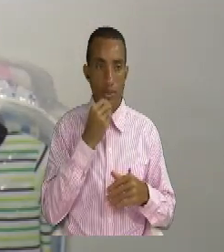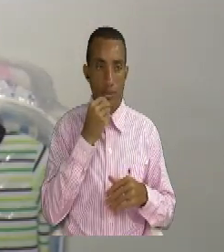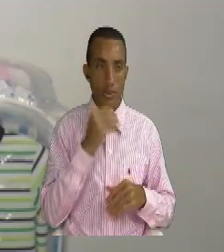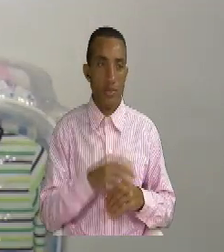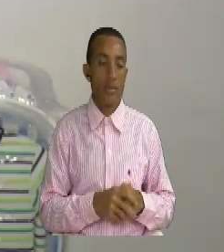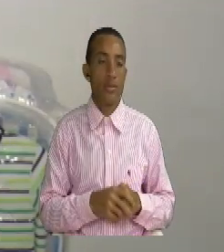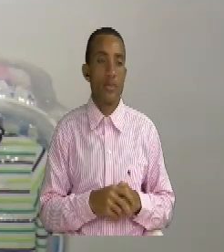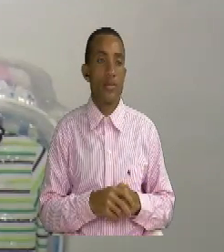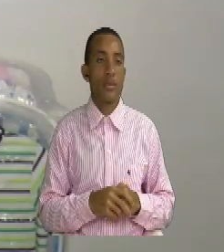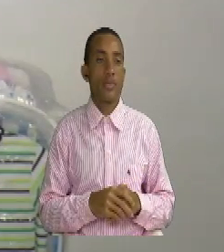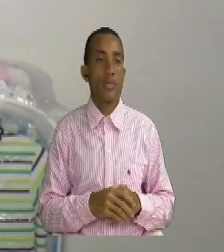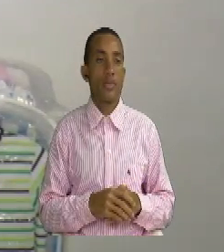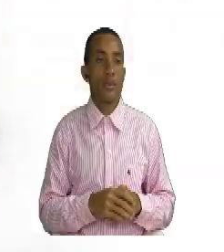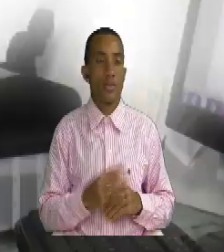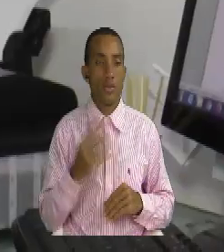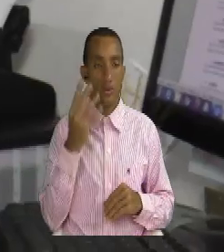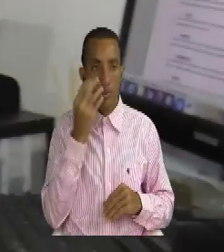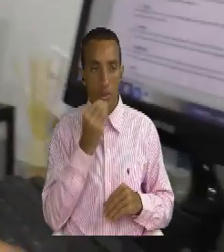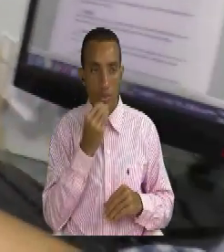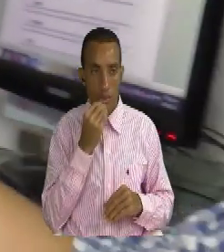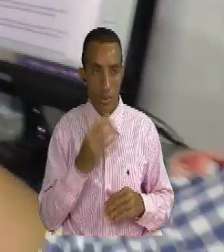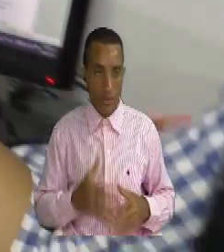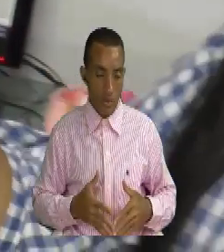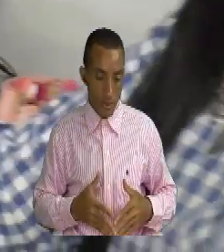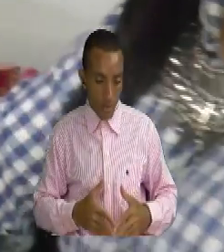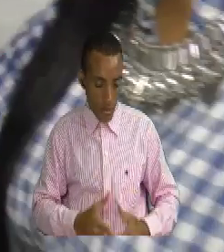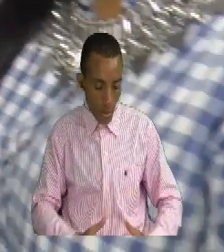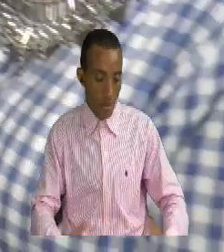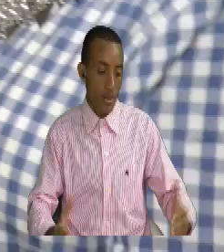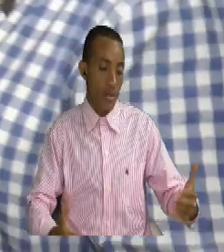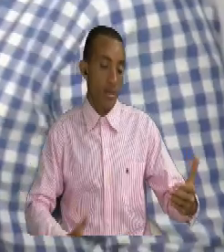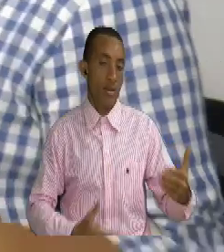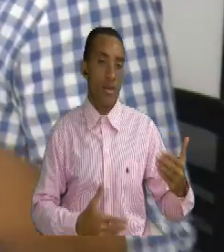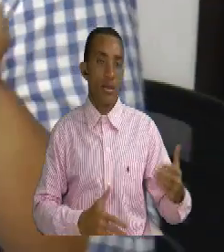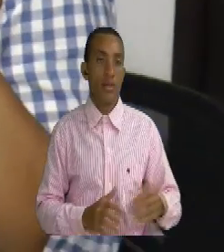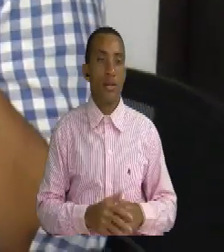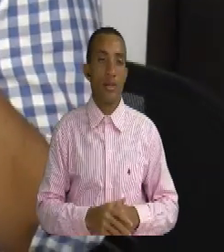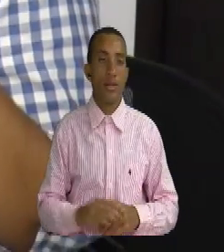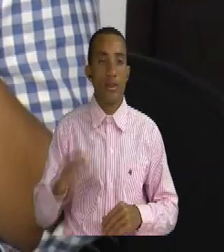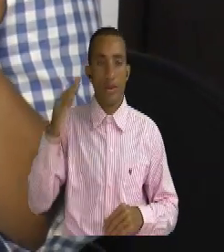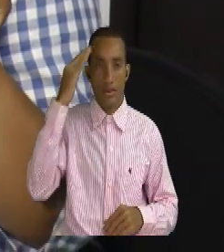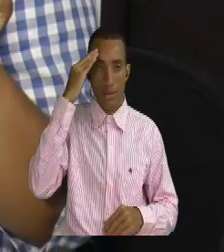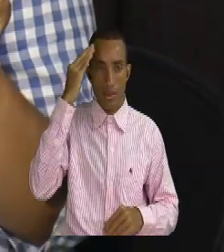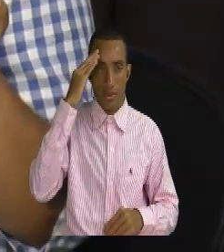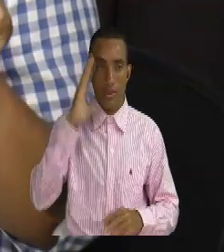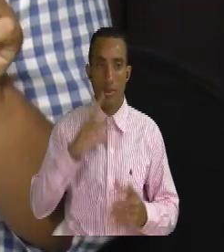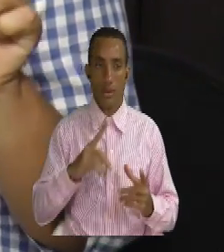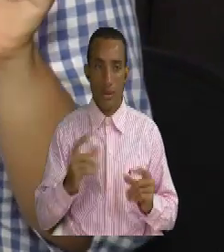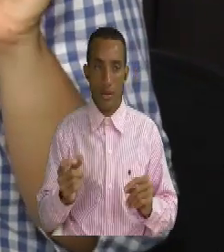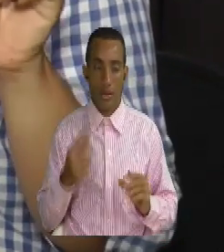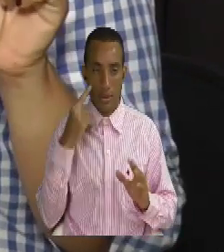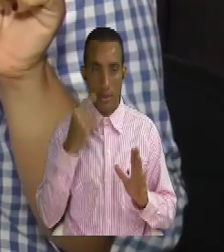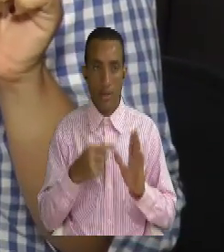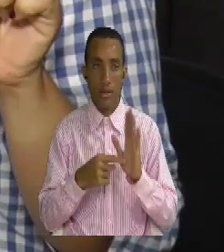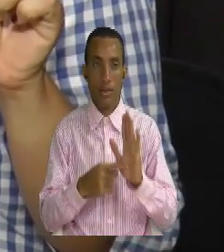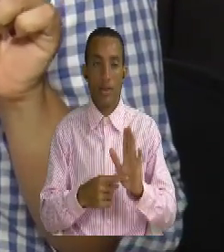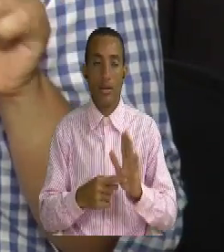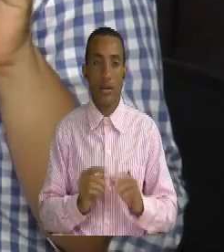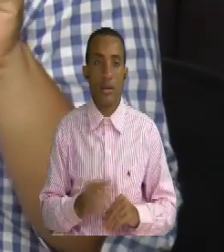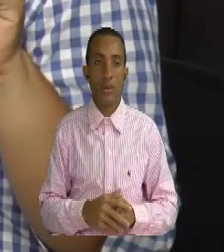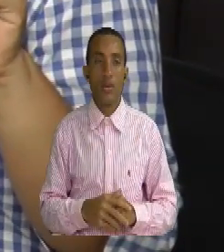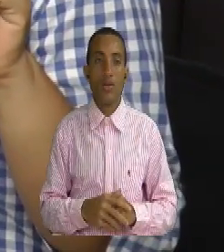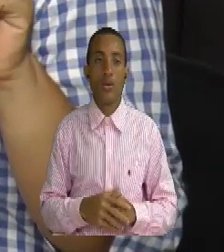hacerlas mucho más hermosas para su momento del embarazo. Bueno, entonces ya saben, ya nosotros les vamos a mostrar en contados